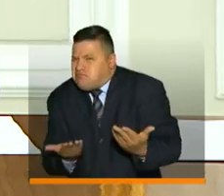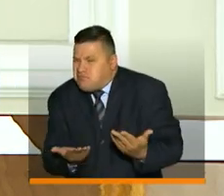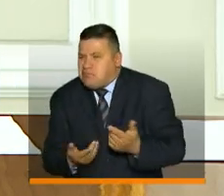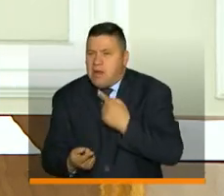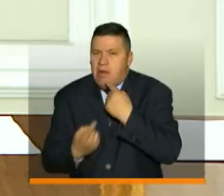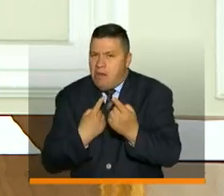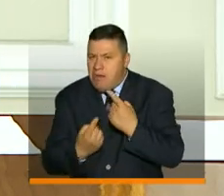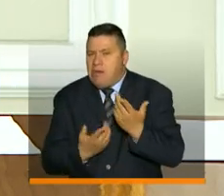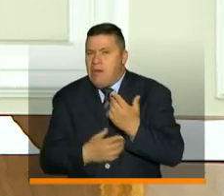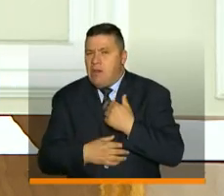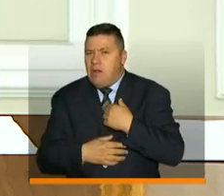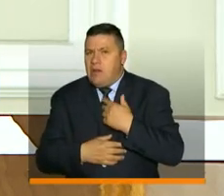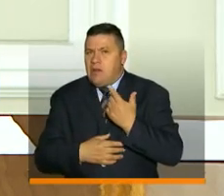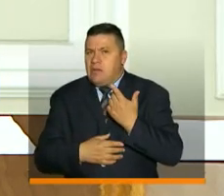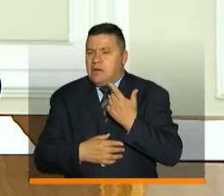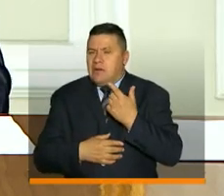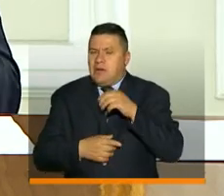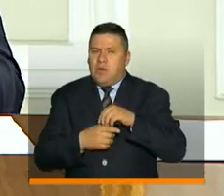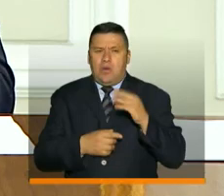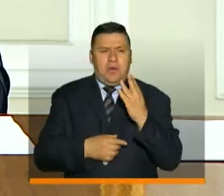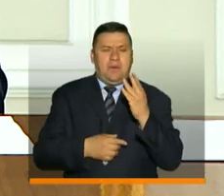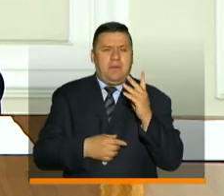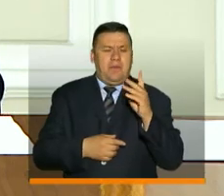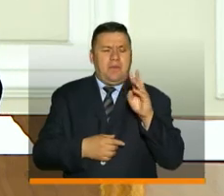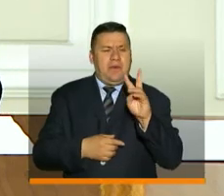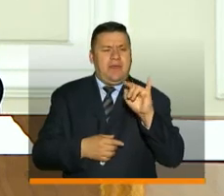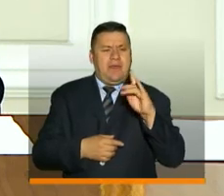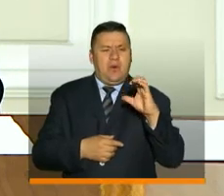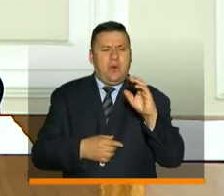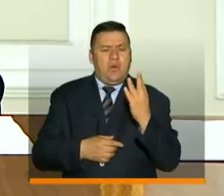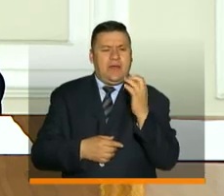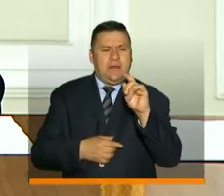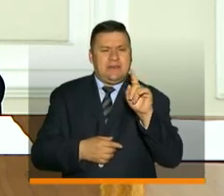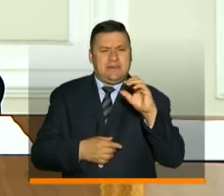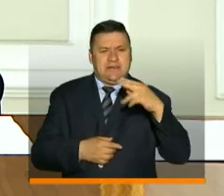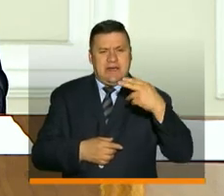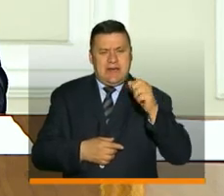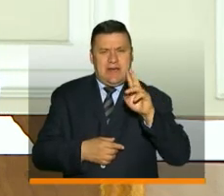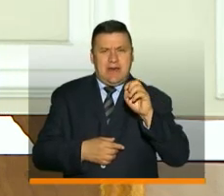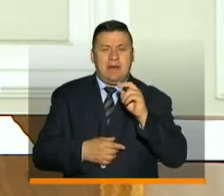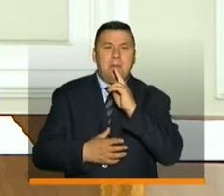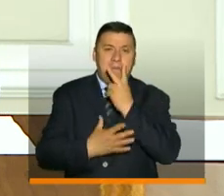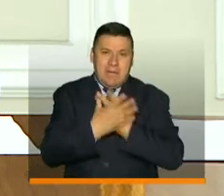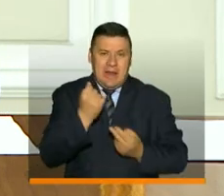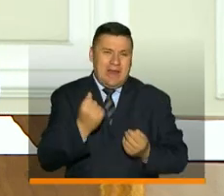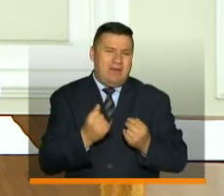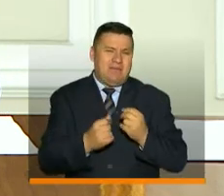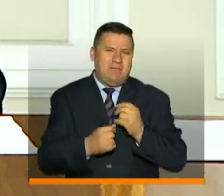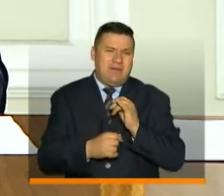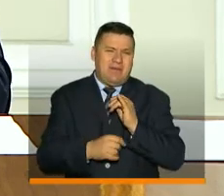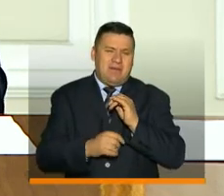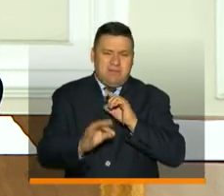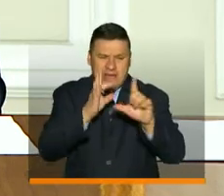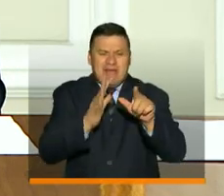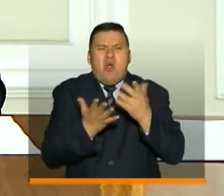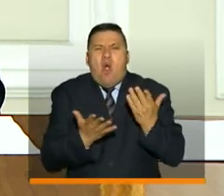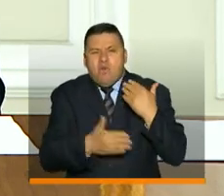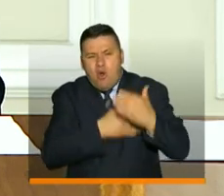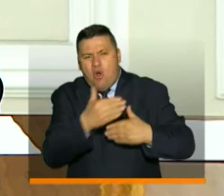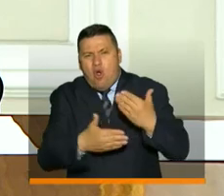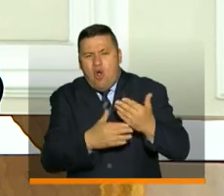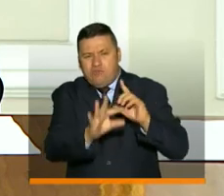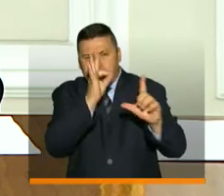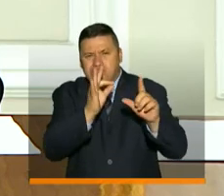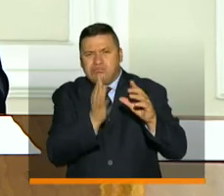cómo va nuestro concurso Be the One Challenge y el sistema de capacitación bilingüe a través de plataformas móviles. Algo también